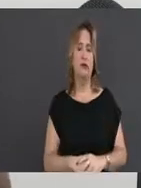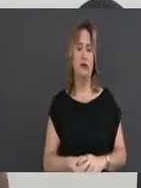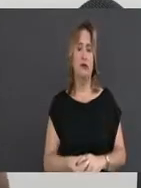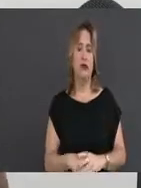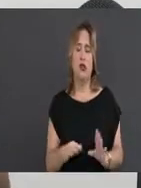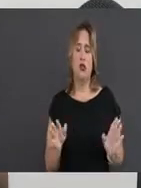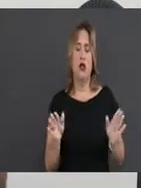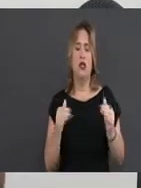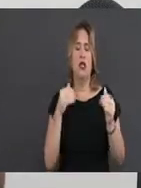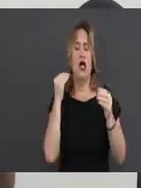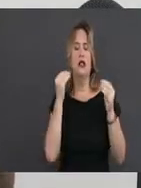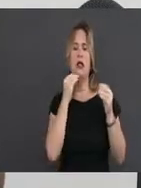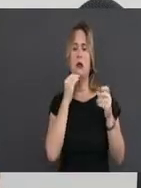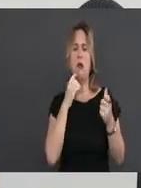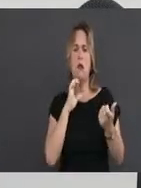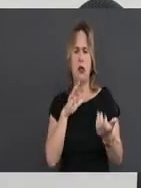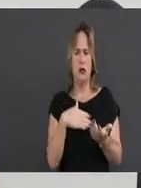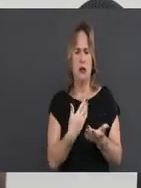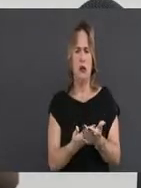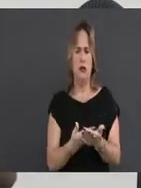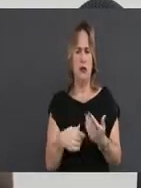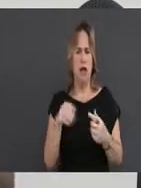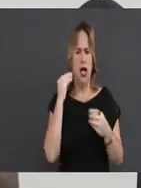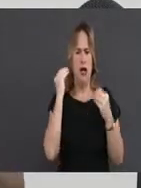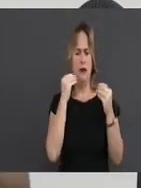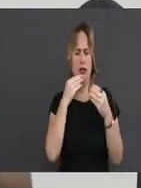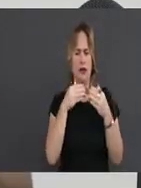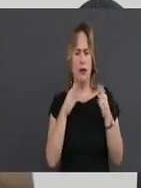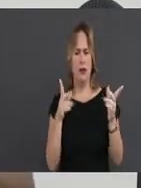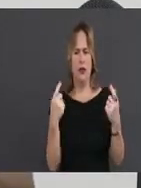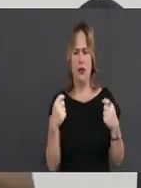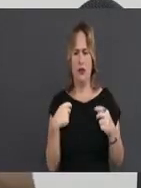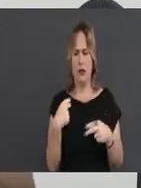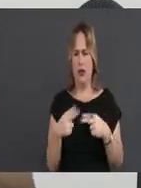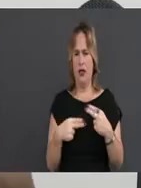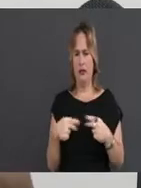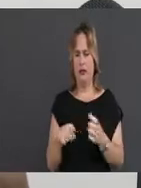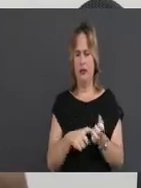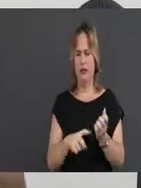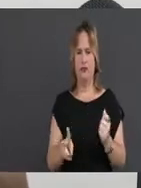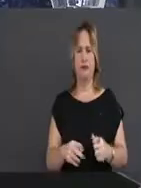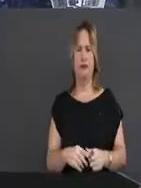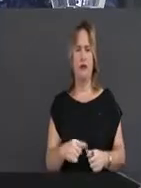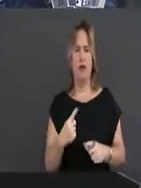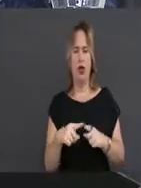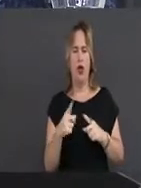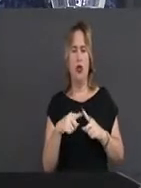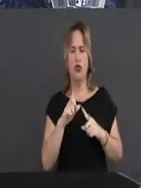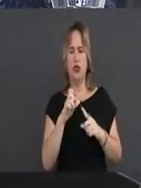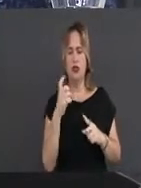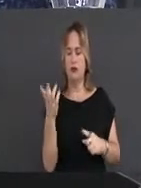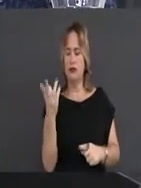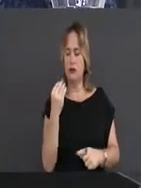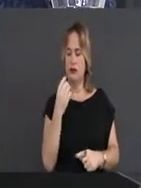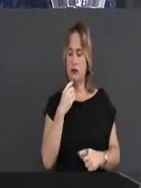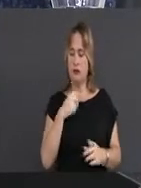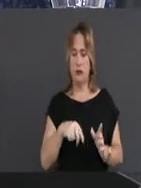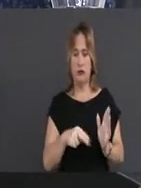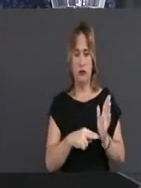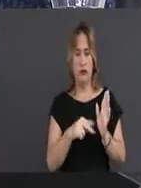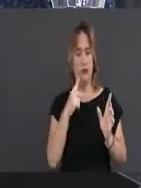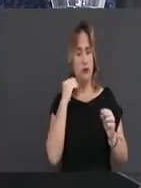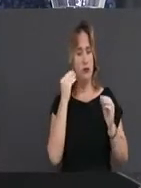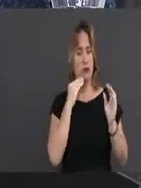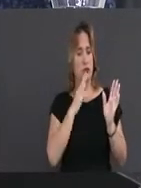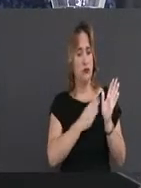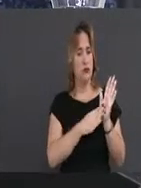cerrado su análisis, sino que está completamente abierto a lo que determinemos acá en la provincia. Otro de los temas que tiene que ver con esto y que puede a lo mejor estar